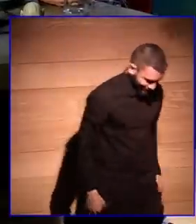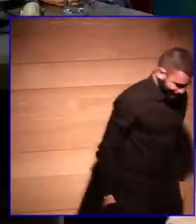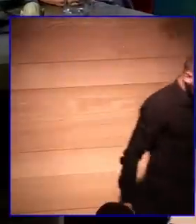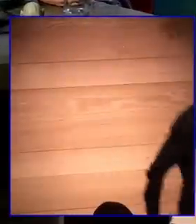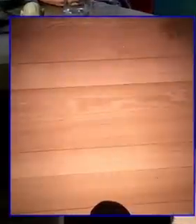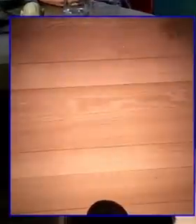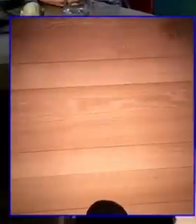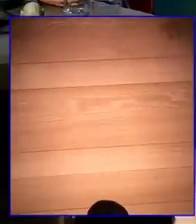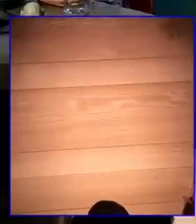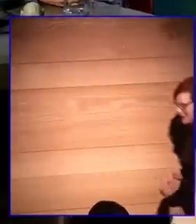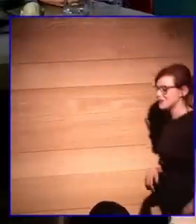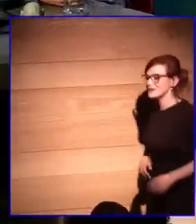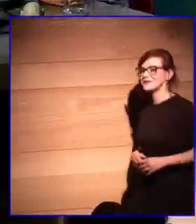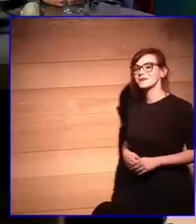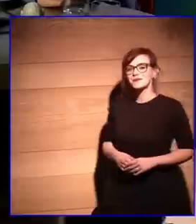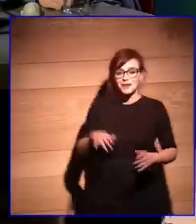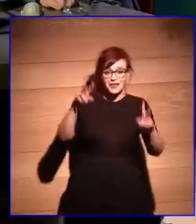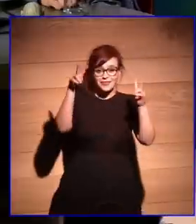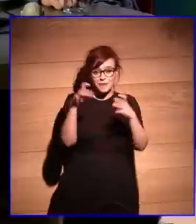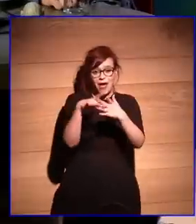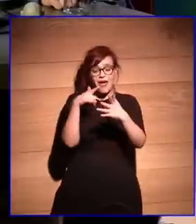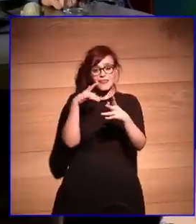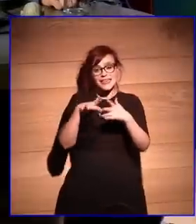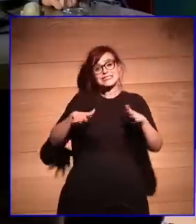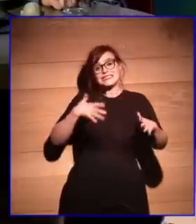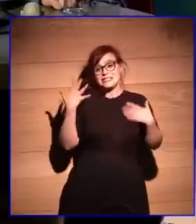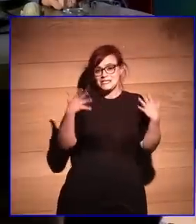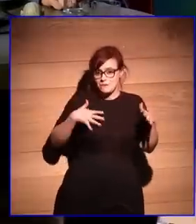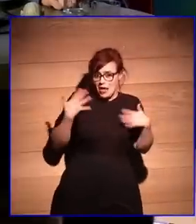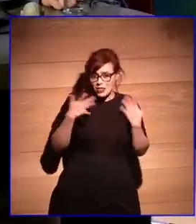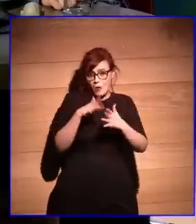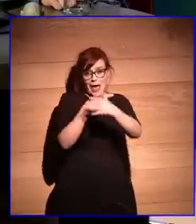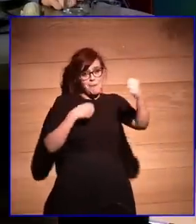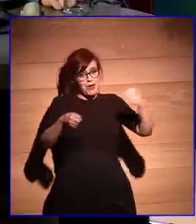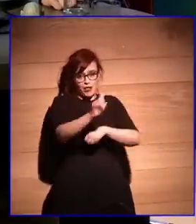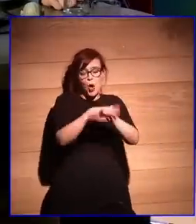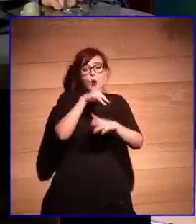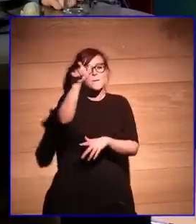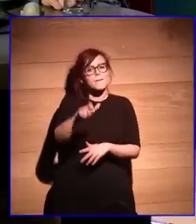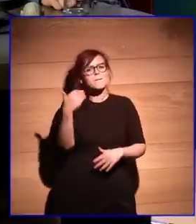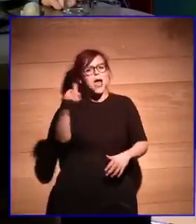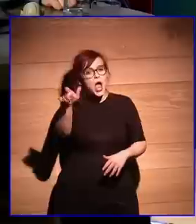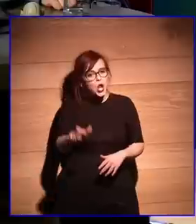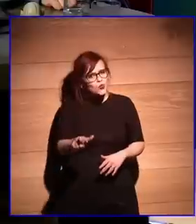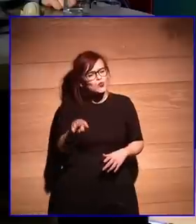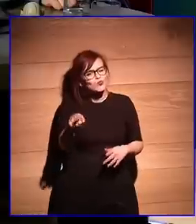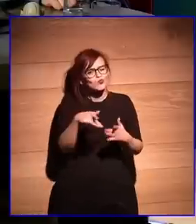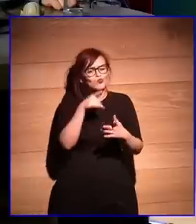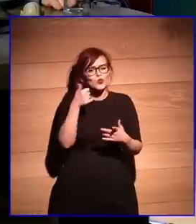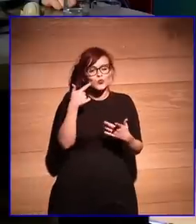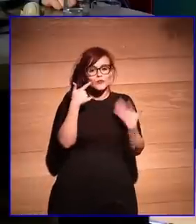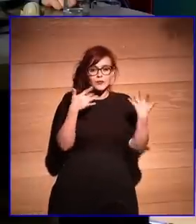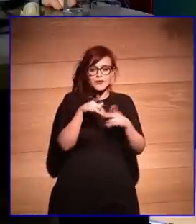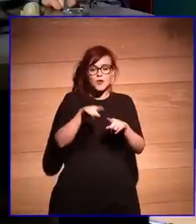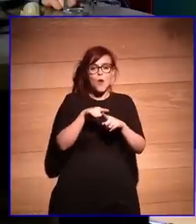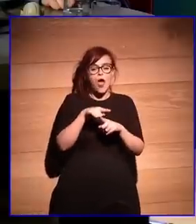idea de simpatizar, más que empatizar, de simpatizar directamente con el malvado, sucede, es a partir del